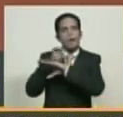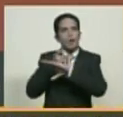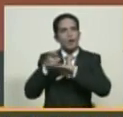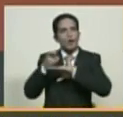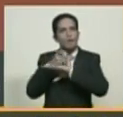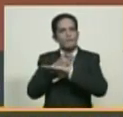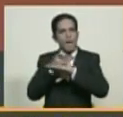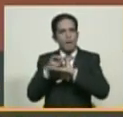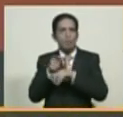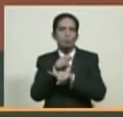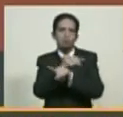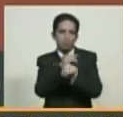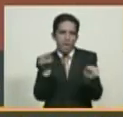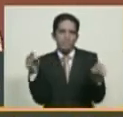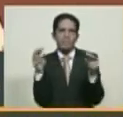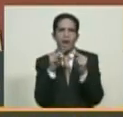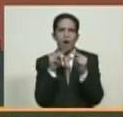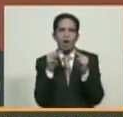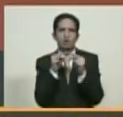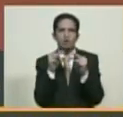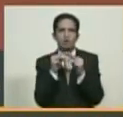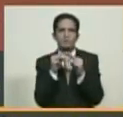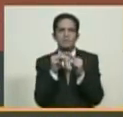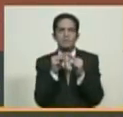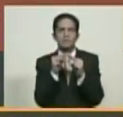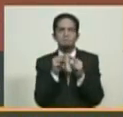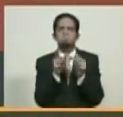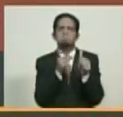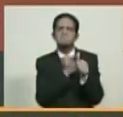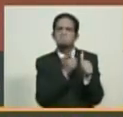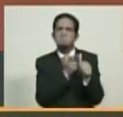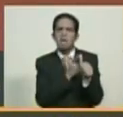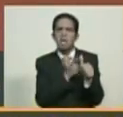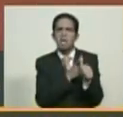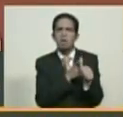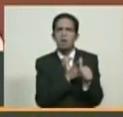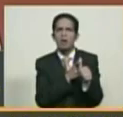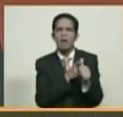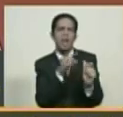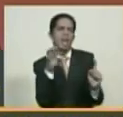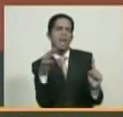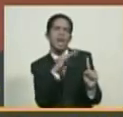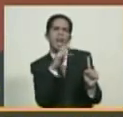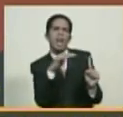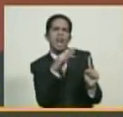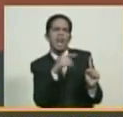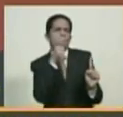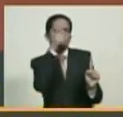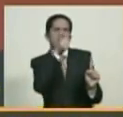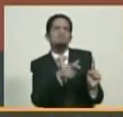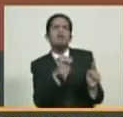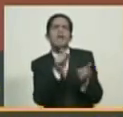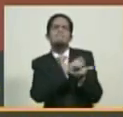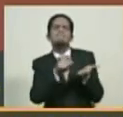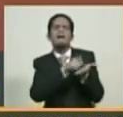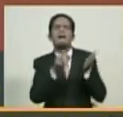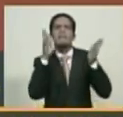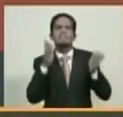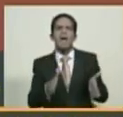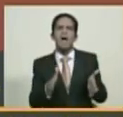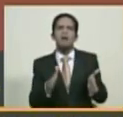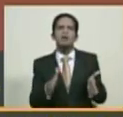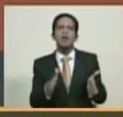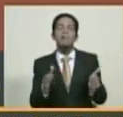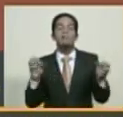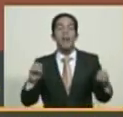bien conocen del Grupo de Lima, que desquiciaron primero al secretario, al que ocupa el cargo de secretario general de la Organización